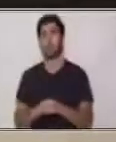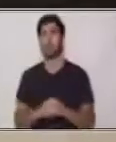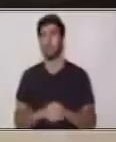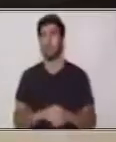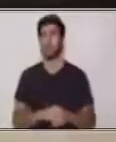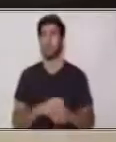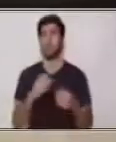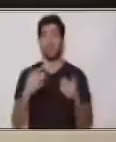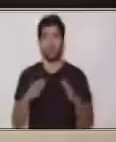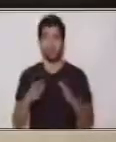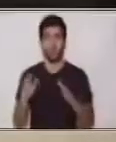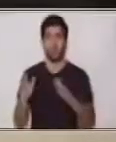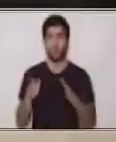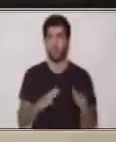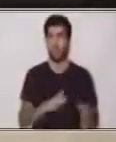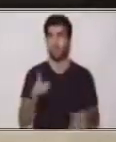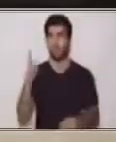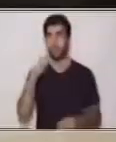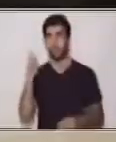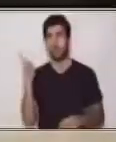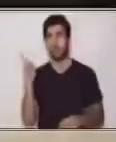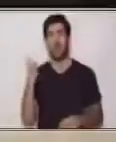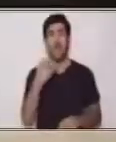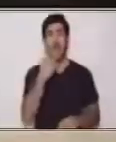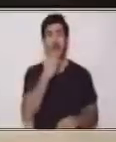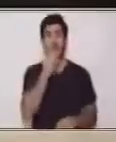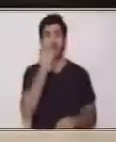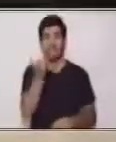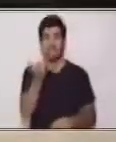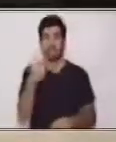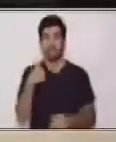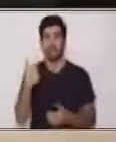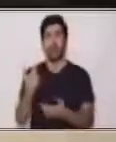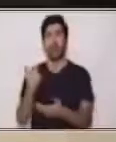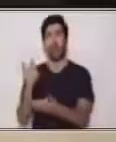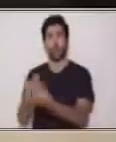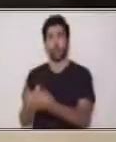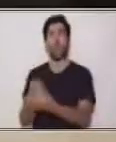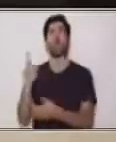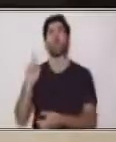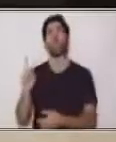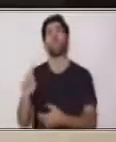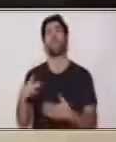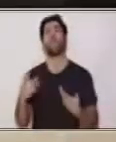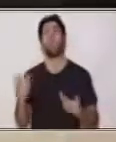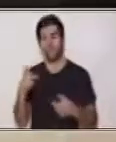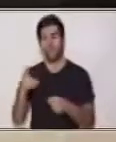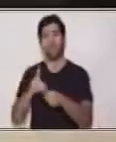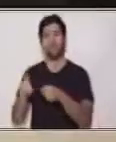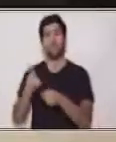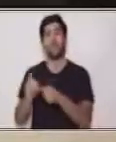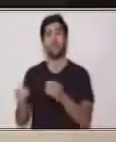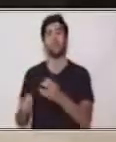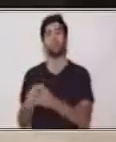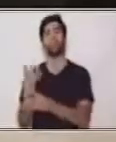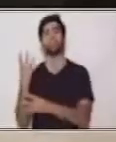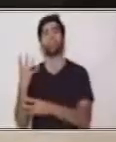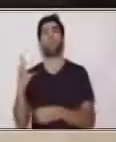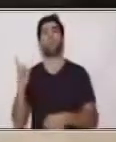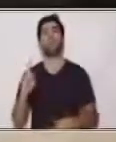frijoles. Compré una manzana, que ya sabías que la producción se da en... ¿En dónde se